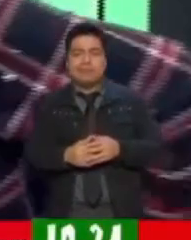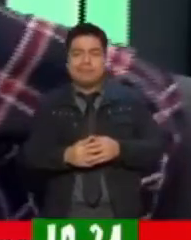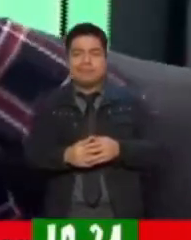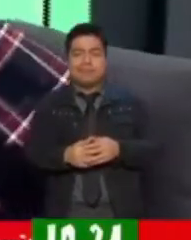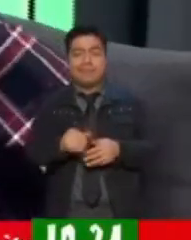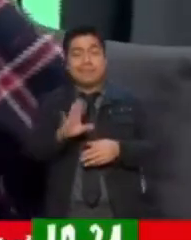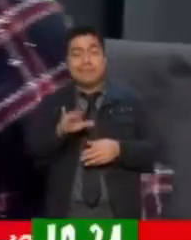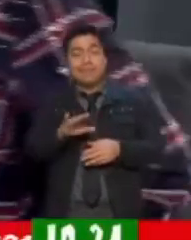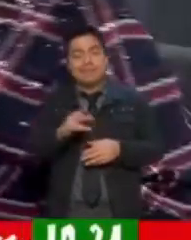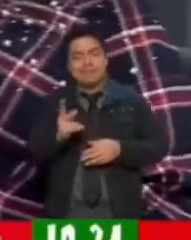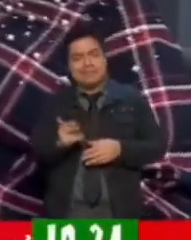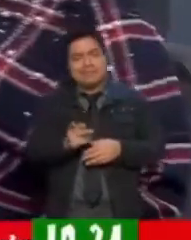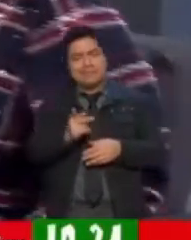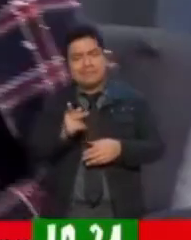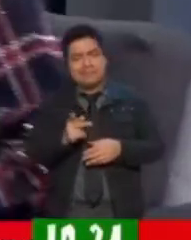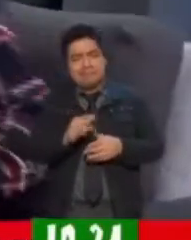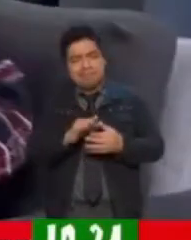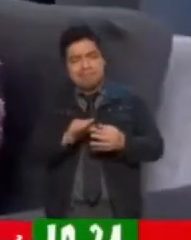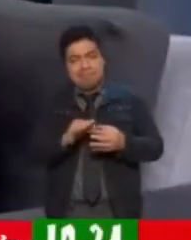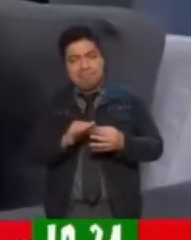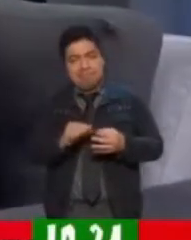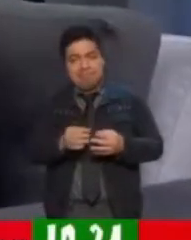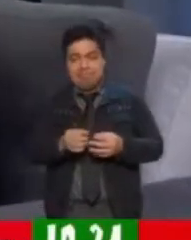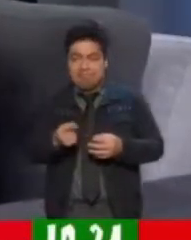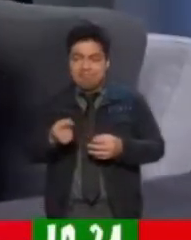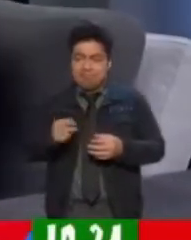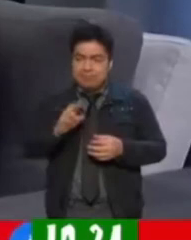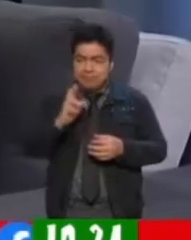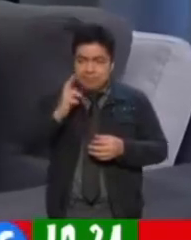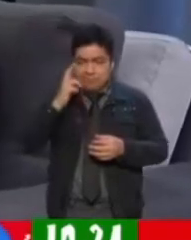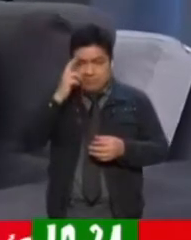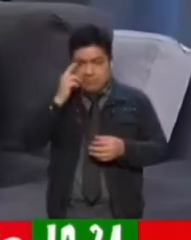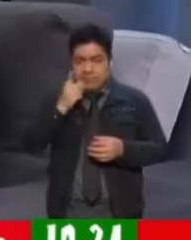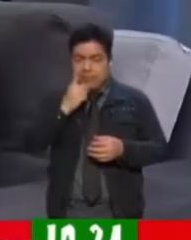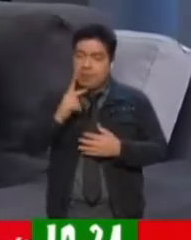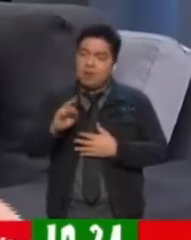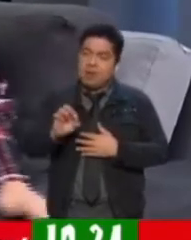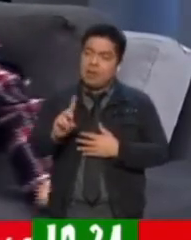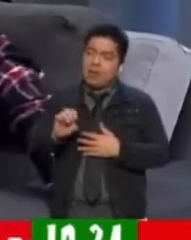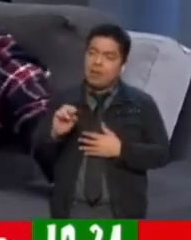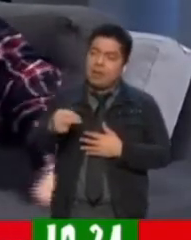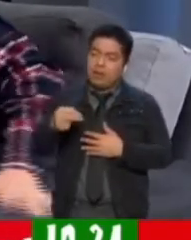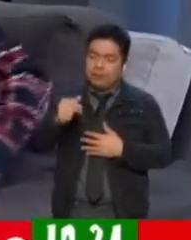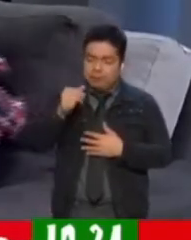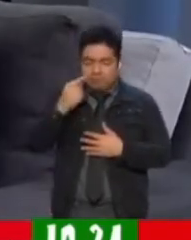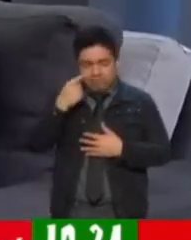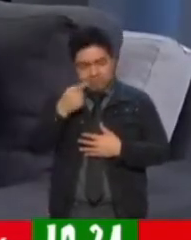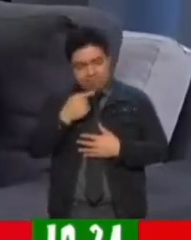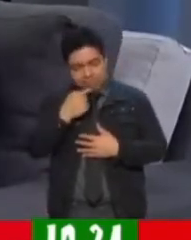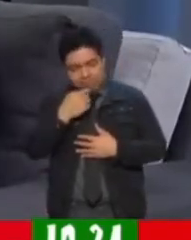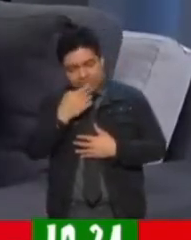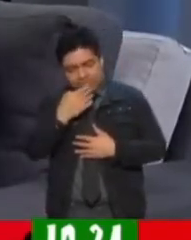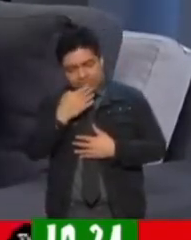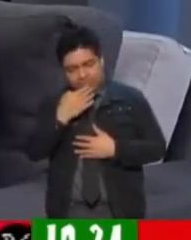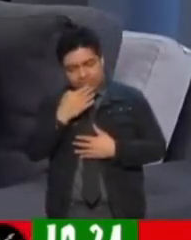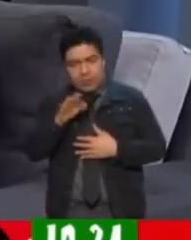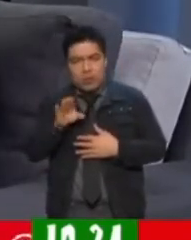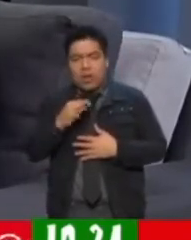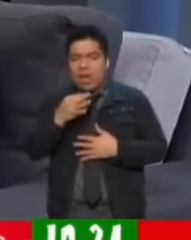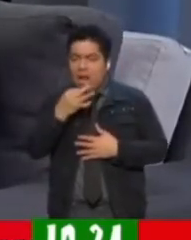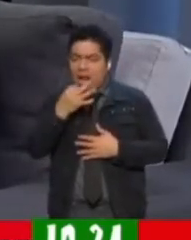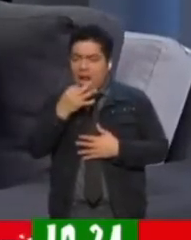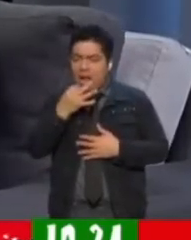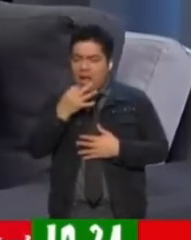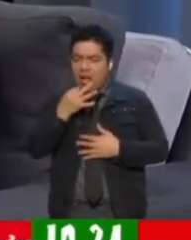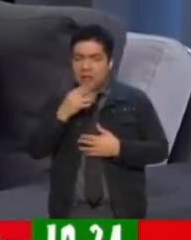Oye, a ver, te voy a tirar un tropa luña. Yo te digo, Prodecon, ¿qué te suena? Cierra los ojos. Prodecon, como una medicina para